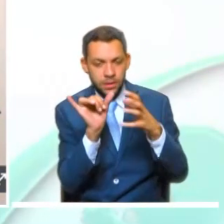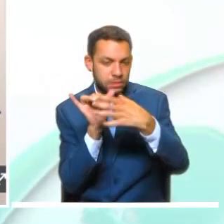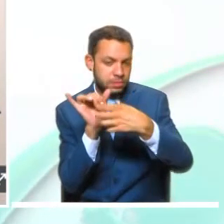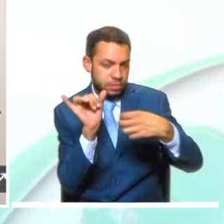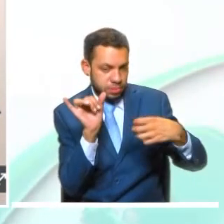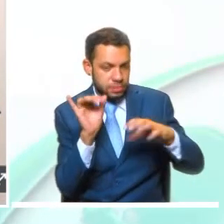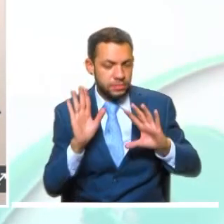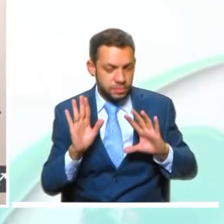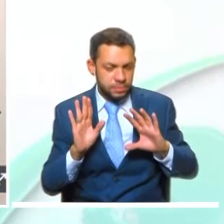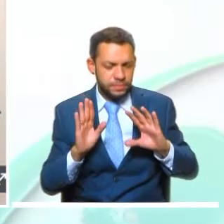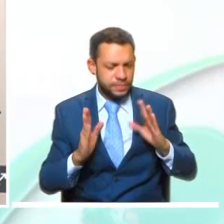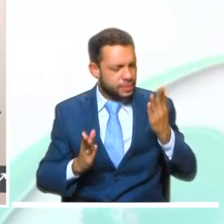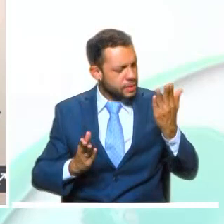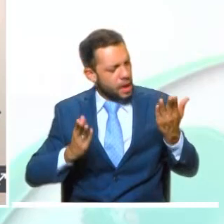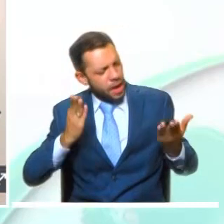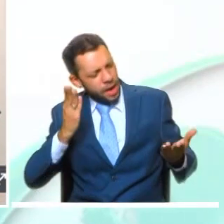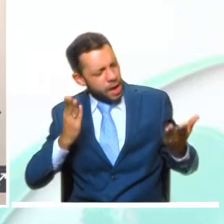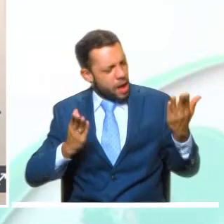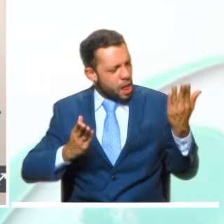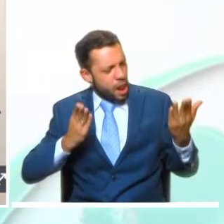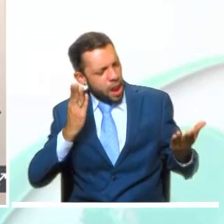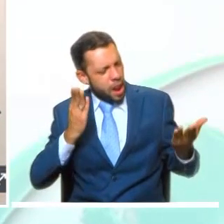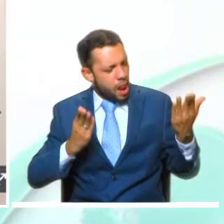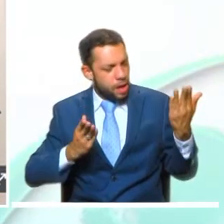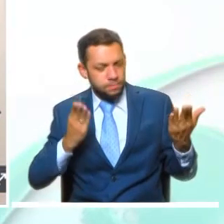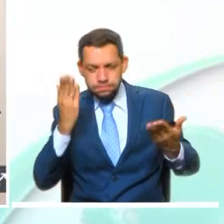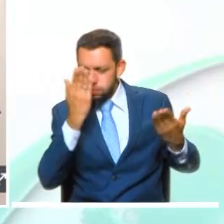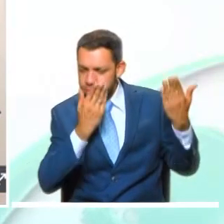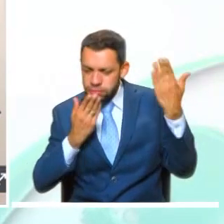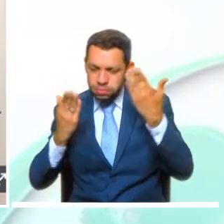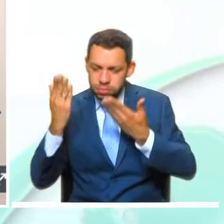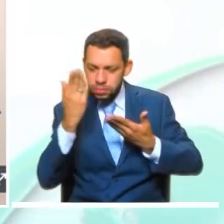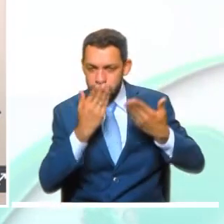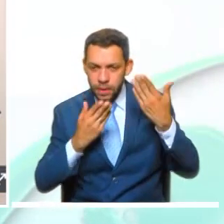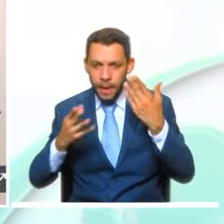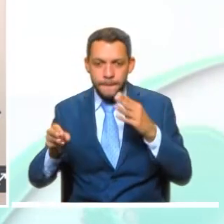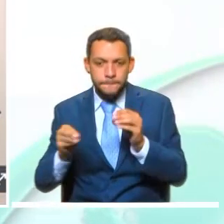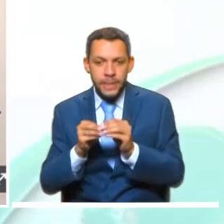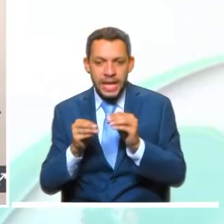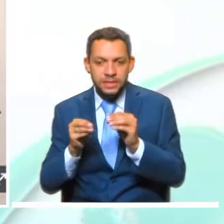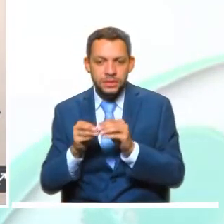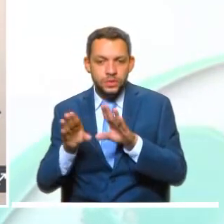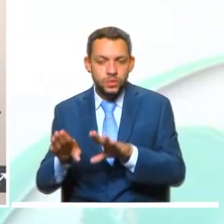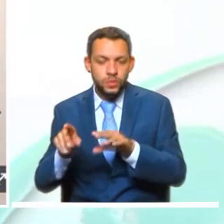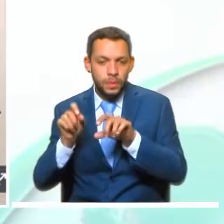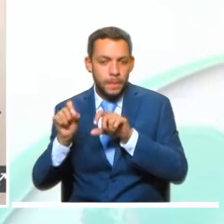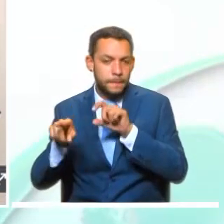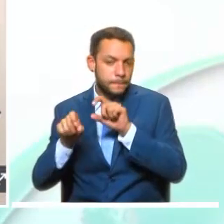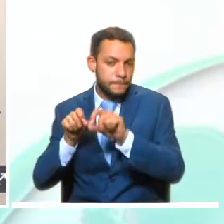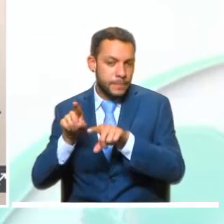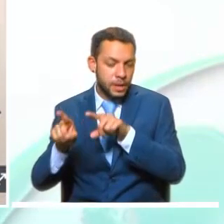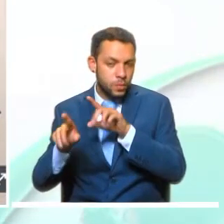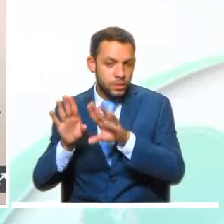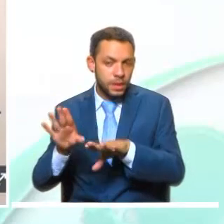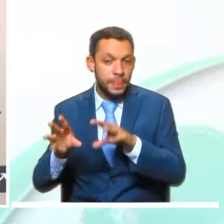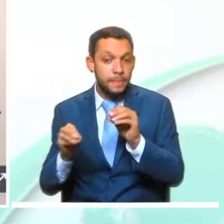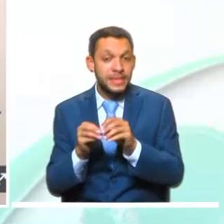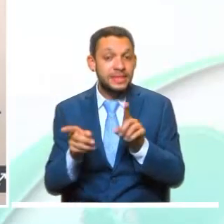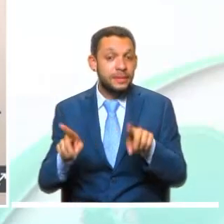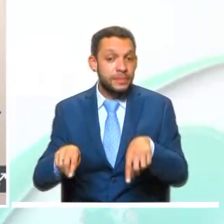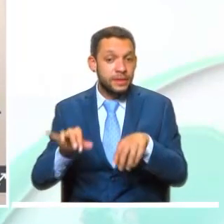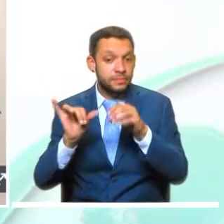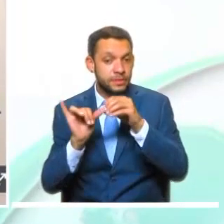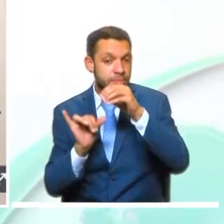no habría que preguntar si a ella además de quitarle el útero le quitaron los ovarios o no